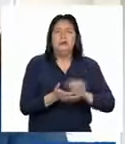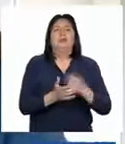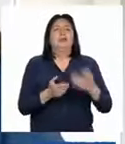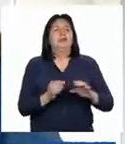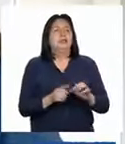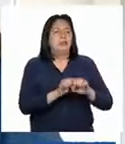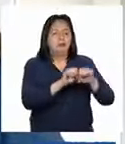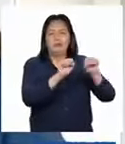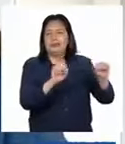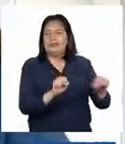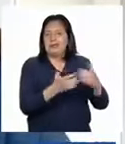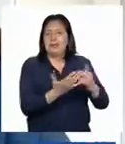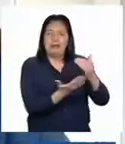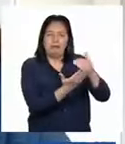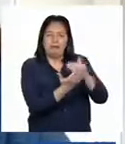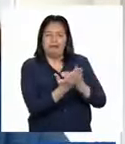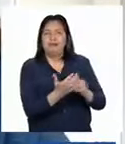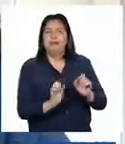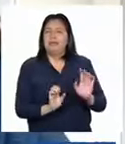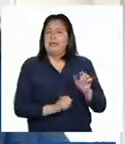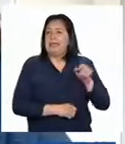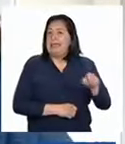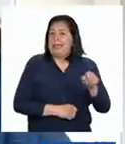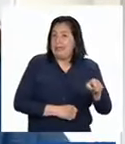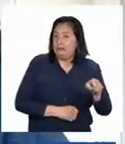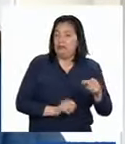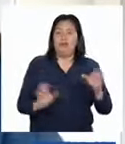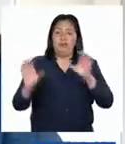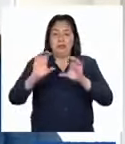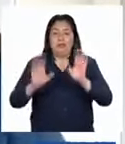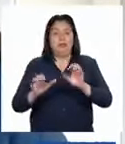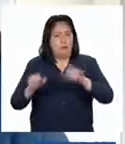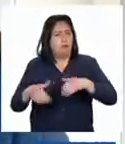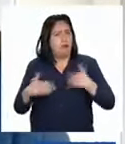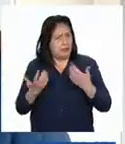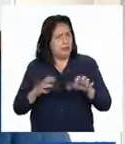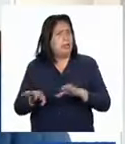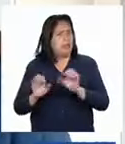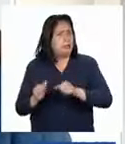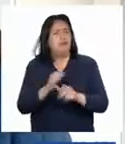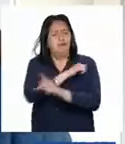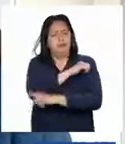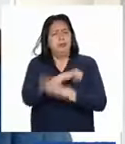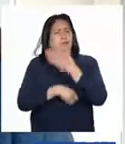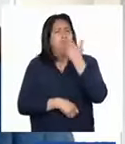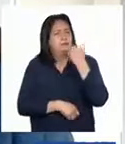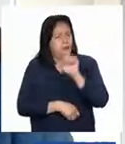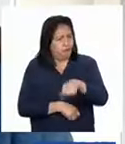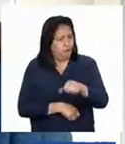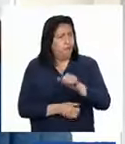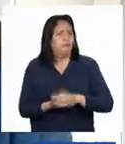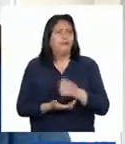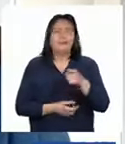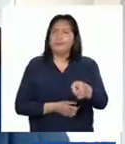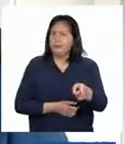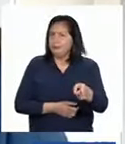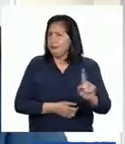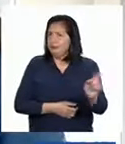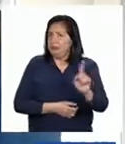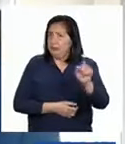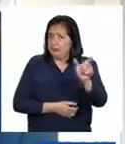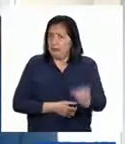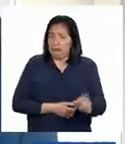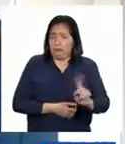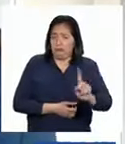forma sistemática. Esos científicos son los que pueden construir un país mejor. Son los que no